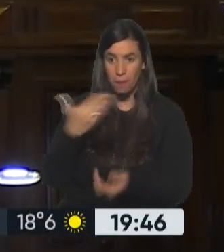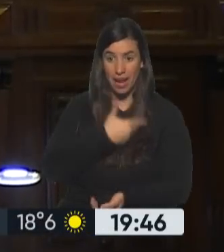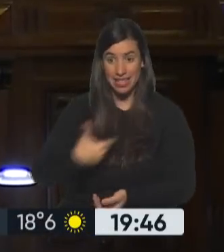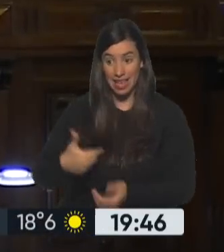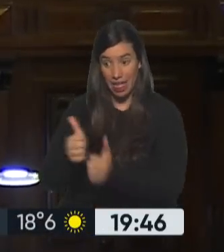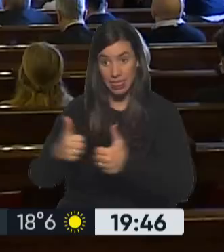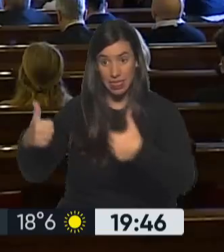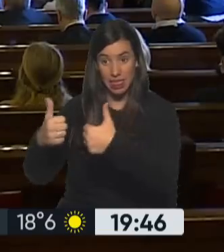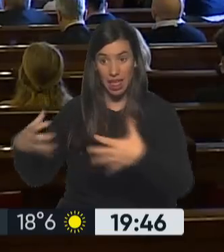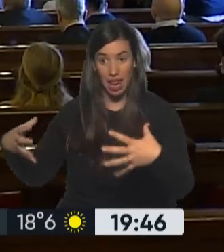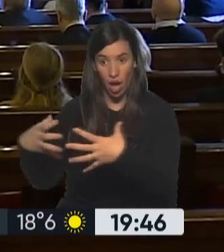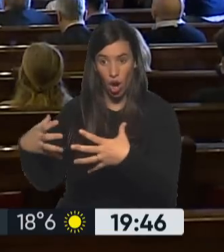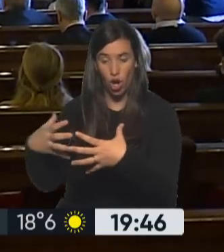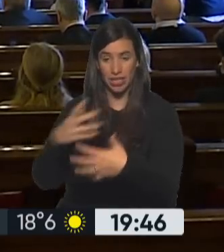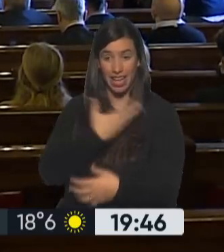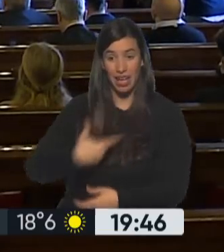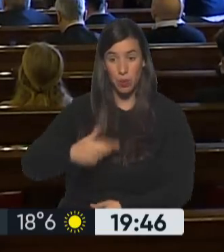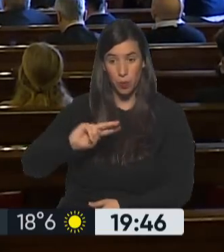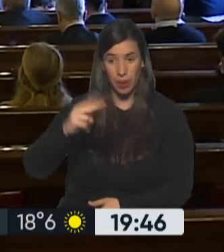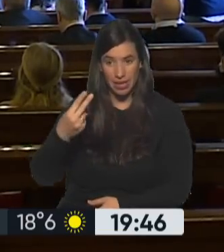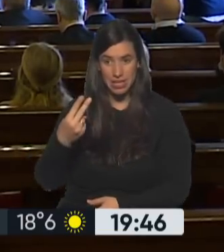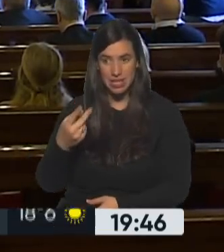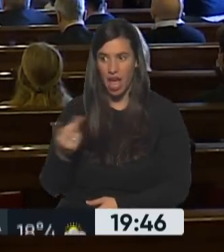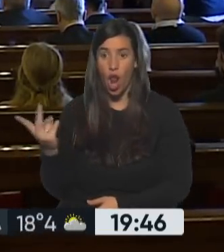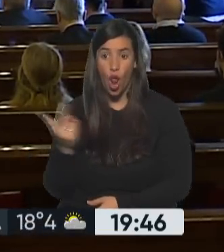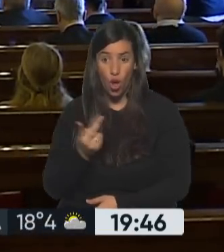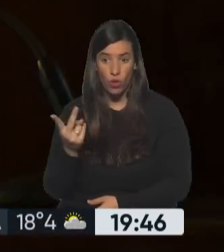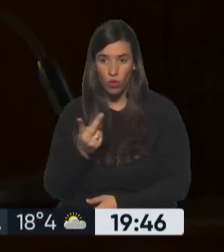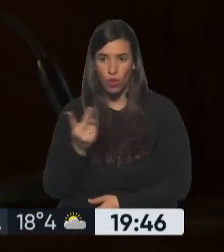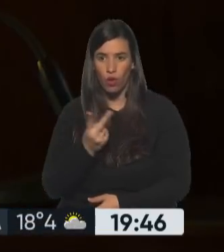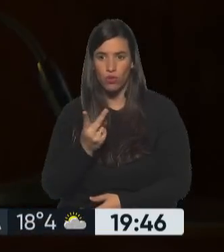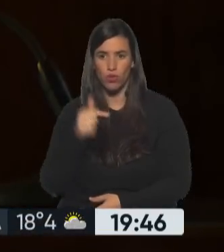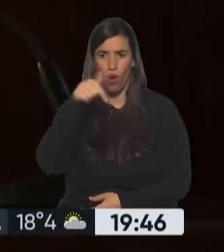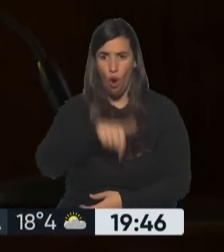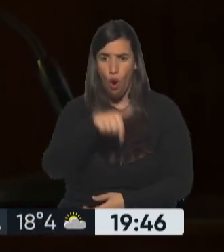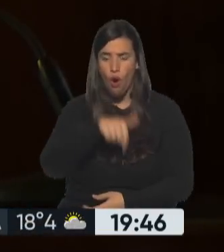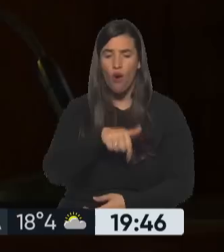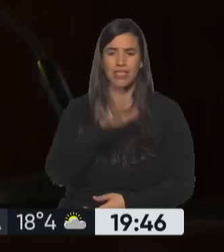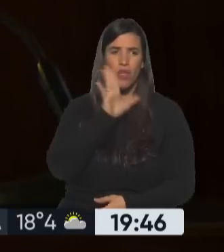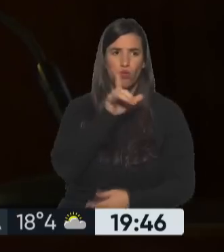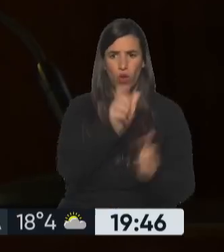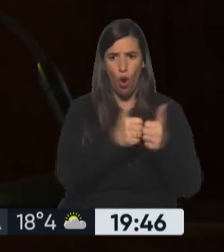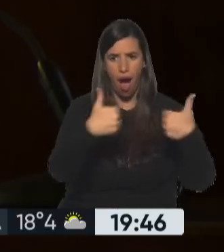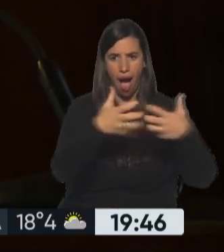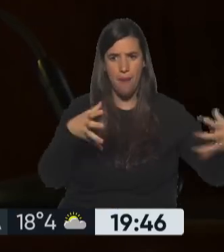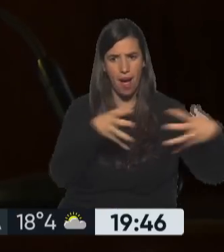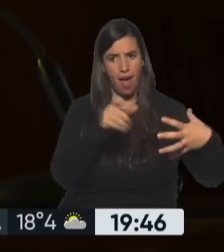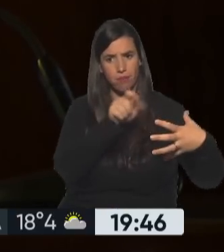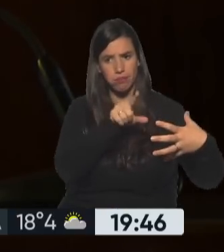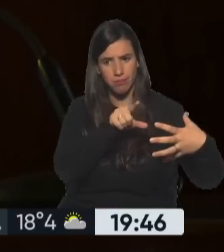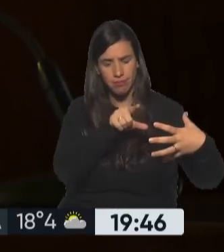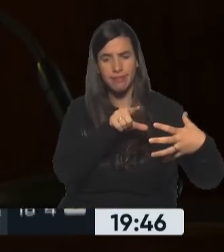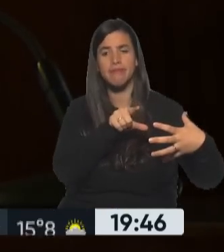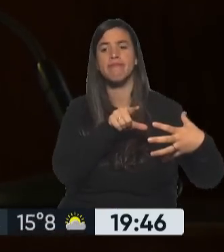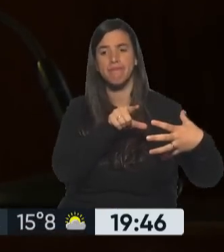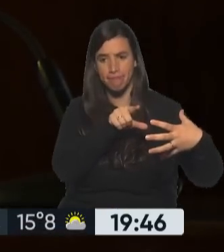examen en la Cámara de Comercio estadounidense. Creo que además este fallo es la culminación de un camino que inició la